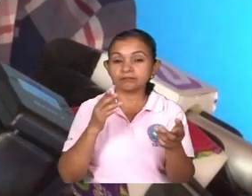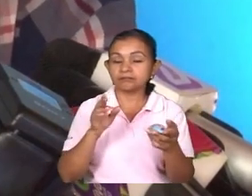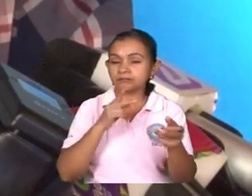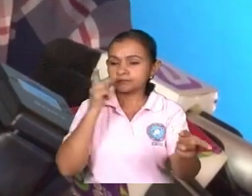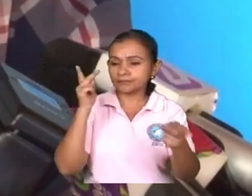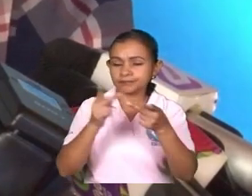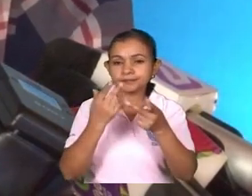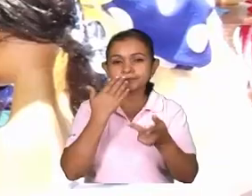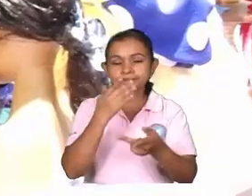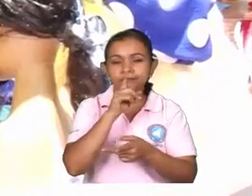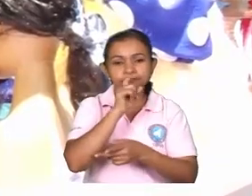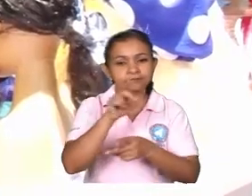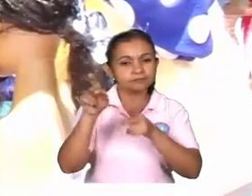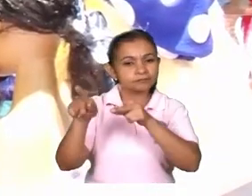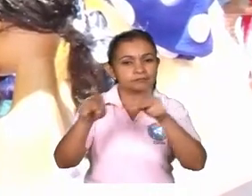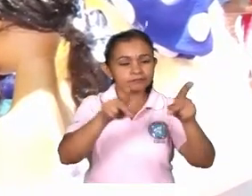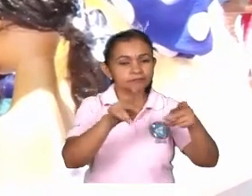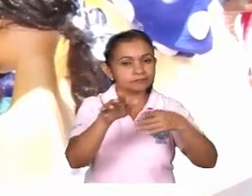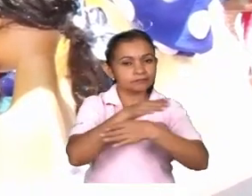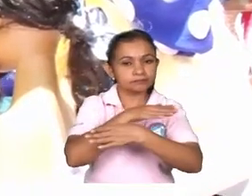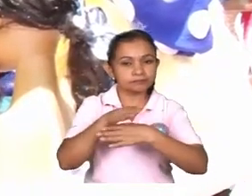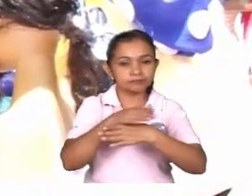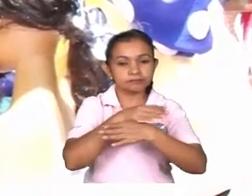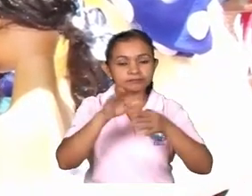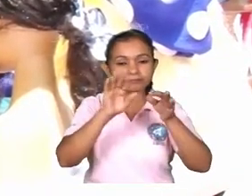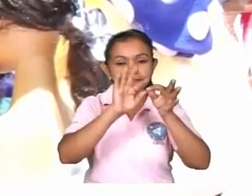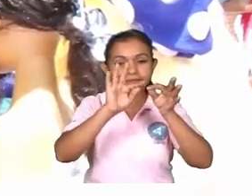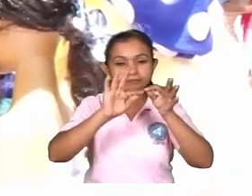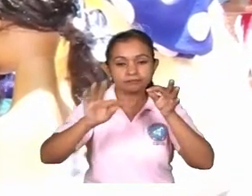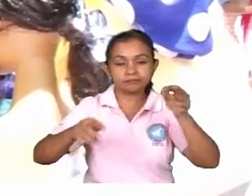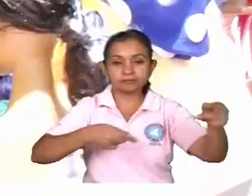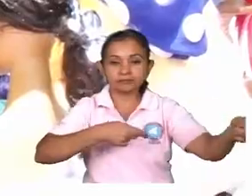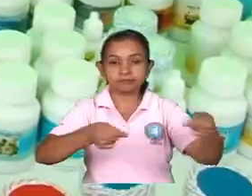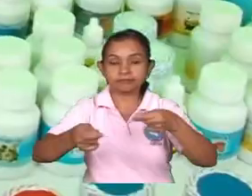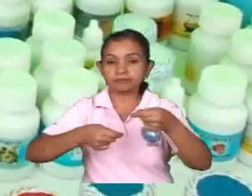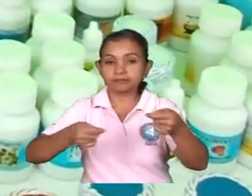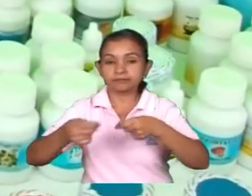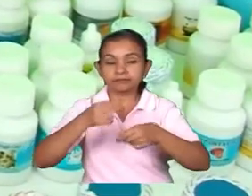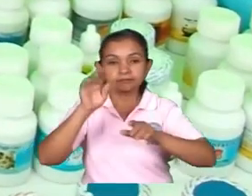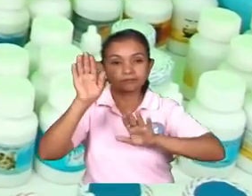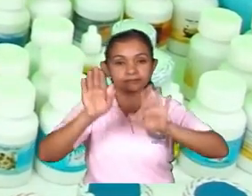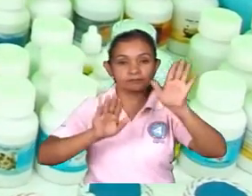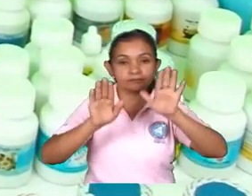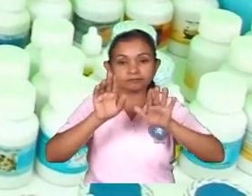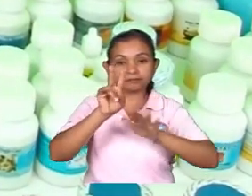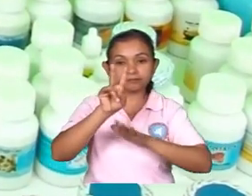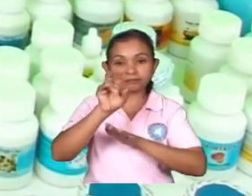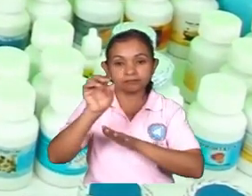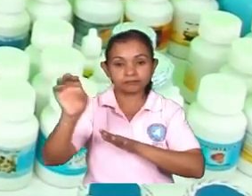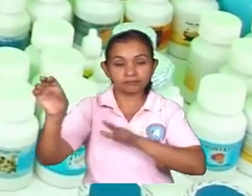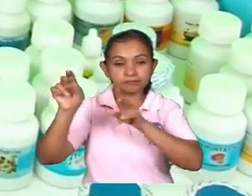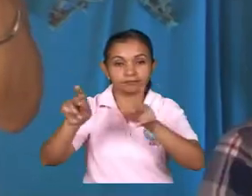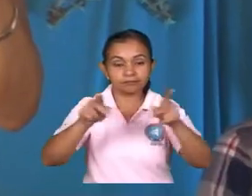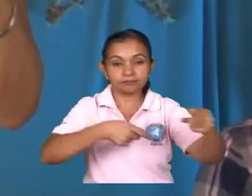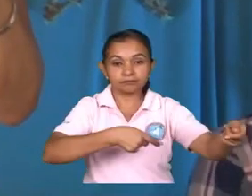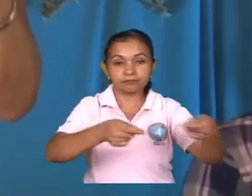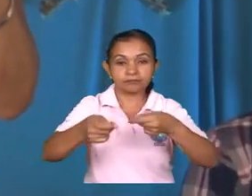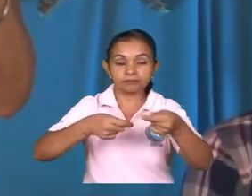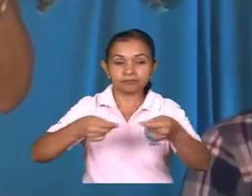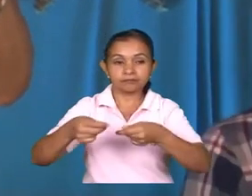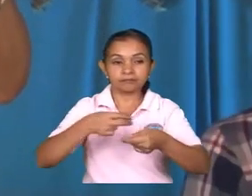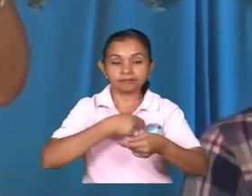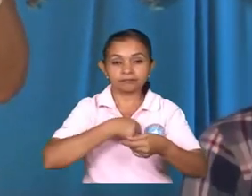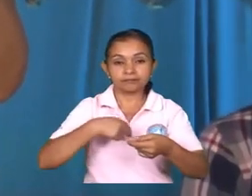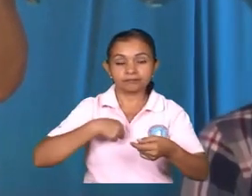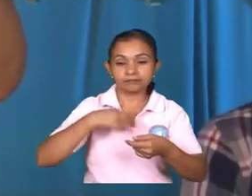para todos los gustos. En esta Feria de la Bienaventuranza y los Santos Reyes participarán más de 200 protagonistas, entre